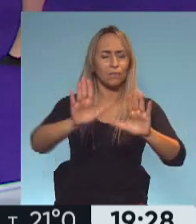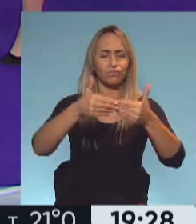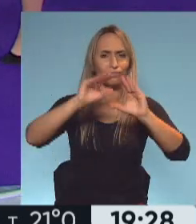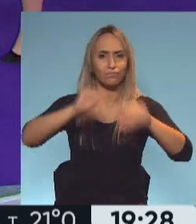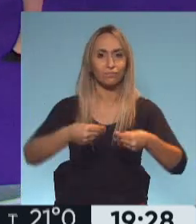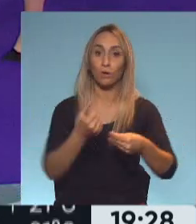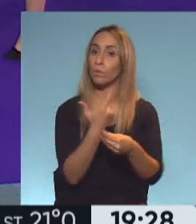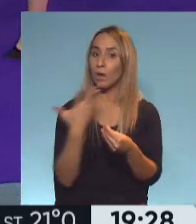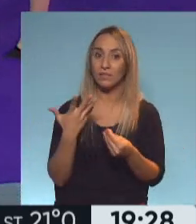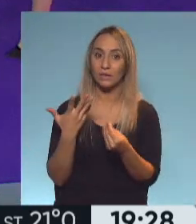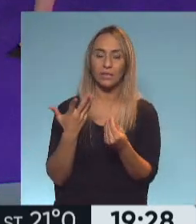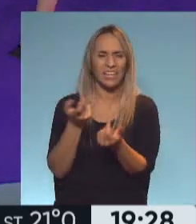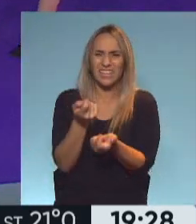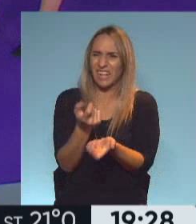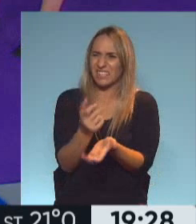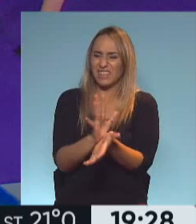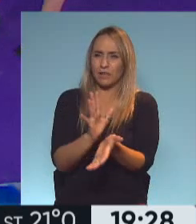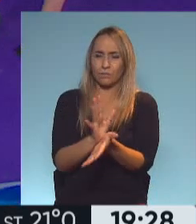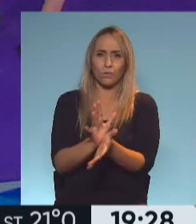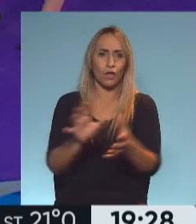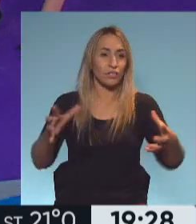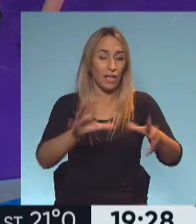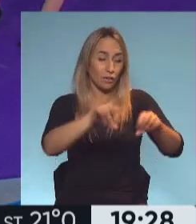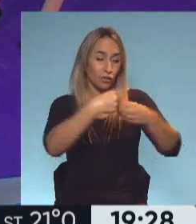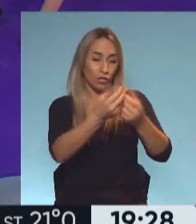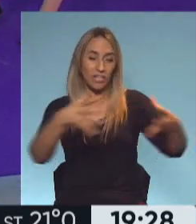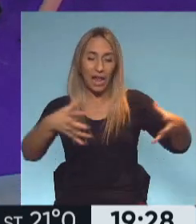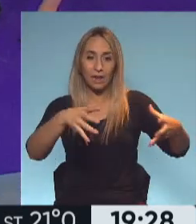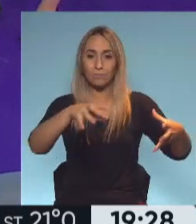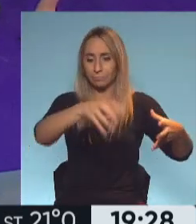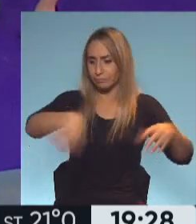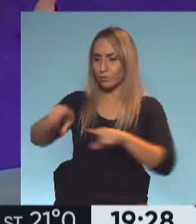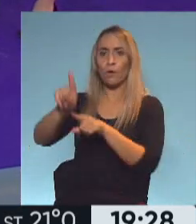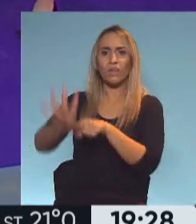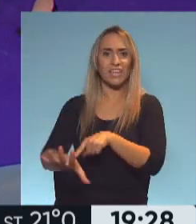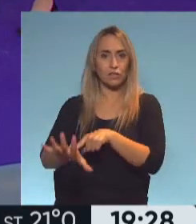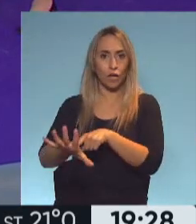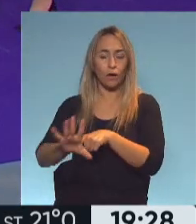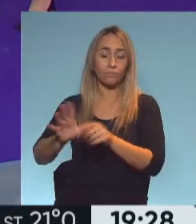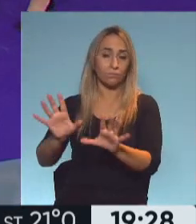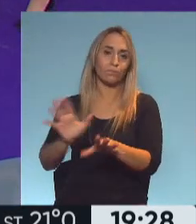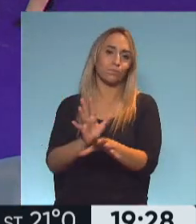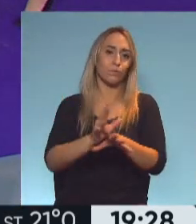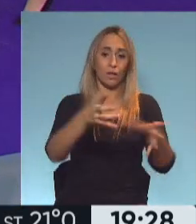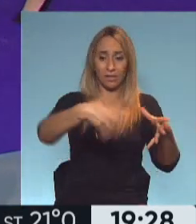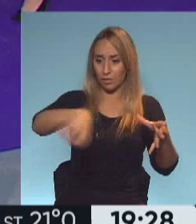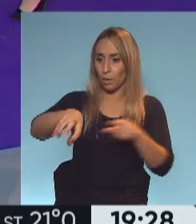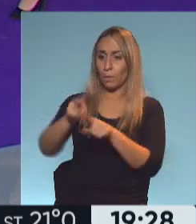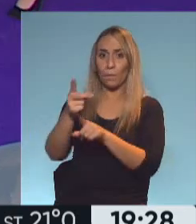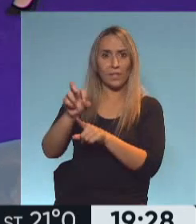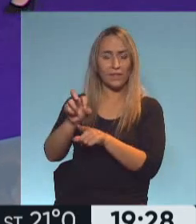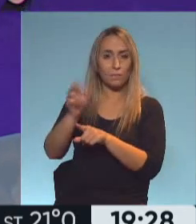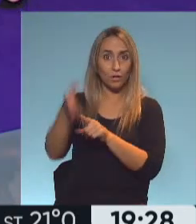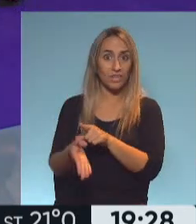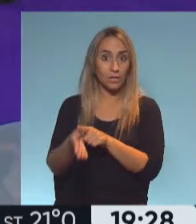una quinta parte de las empresas han cerrado. Es tremendo el número. Claro, esto habla también del... El 20% de la región cerró.